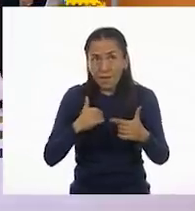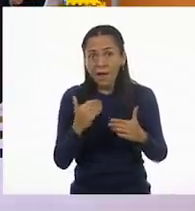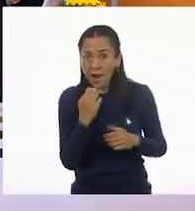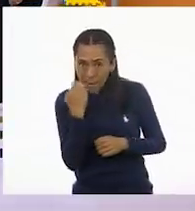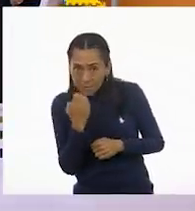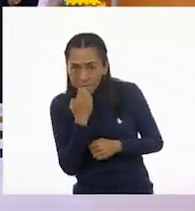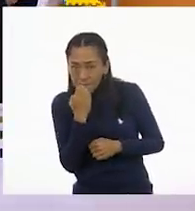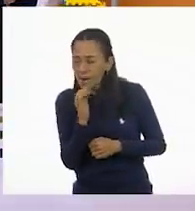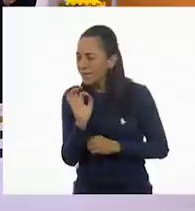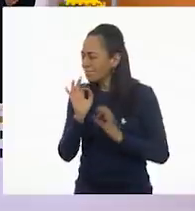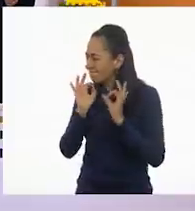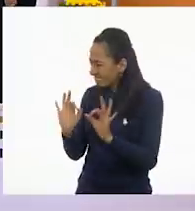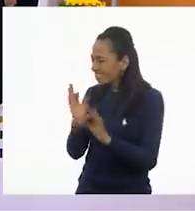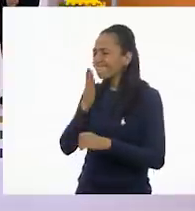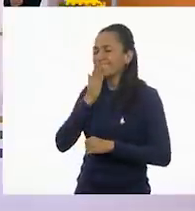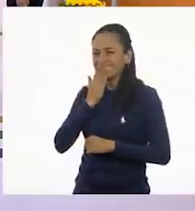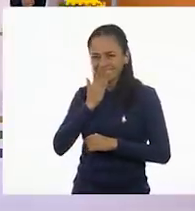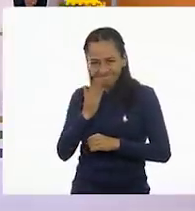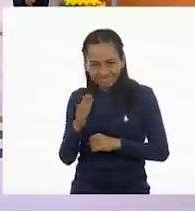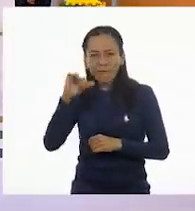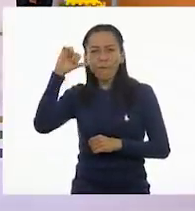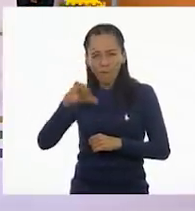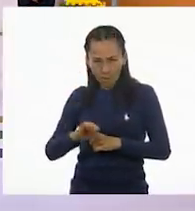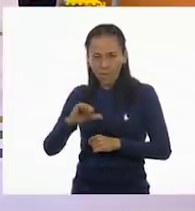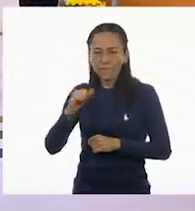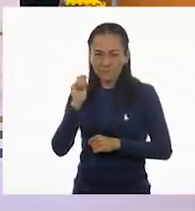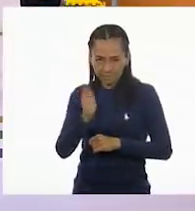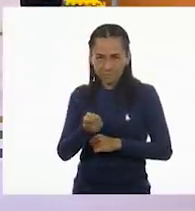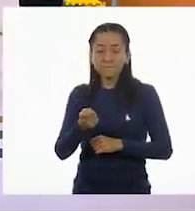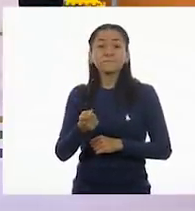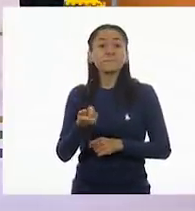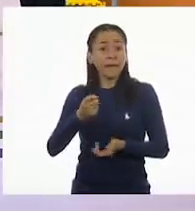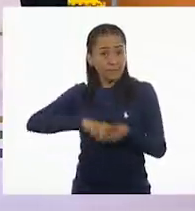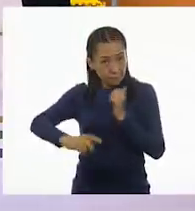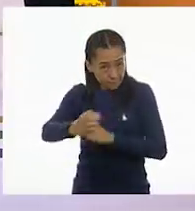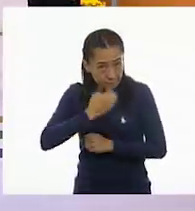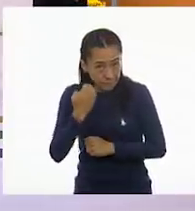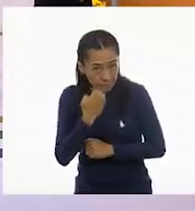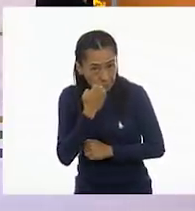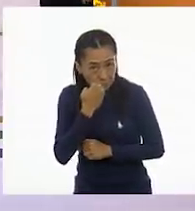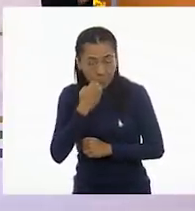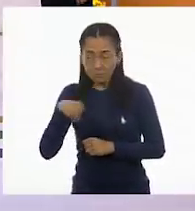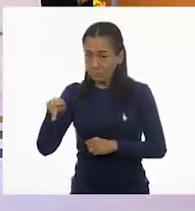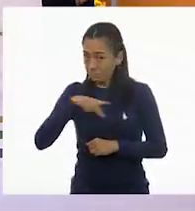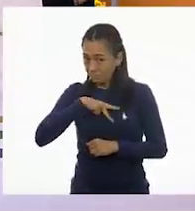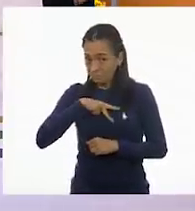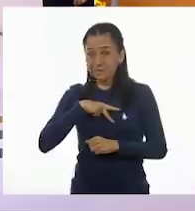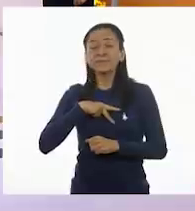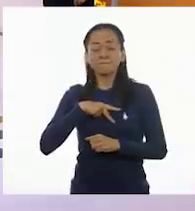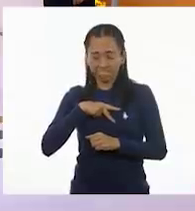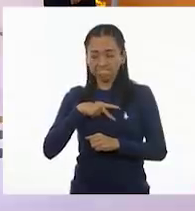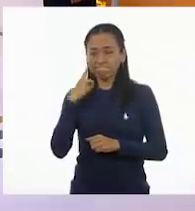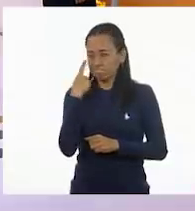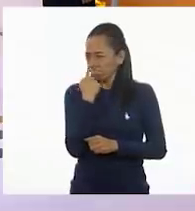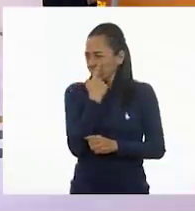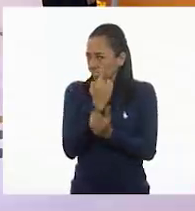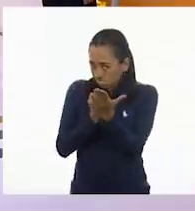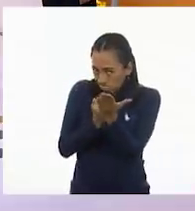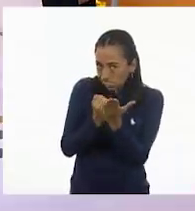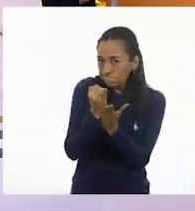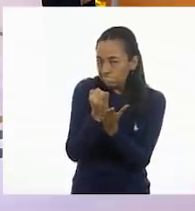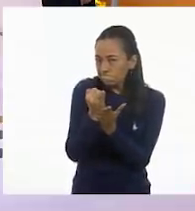hoy las vamos a ver en esta clase. Mis decisiones en la escuela. ¿Qué les parece? ¡Perfecto!